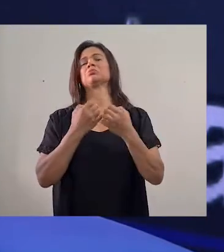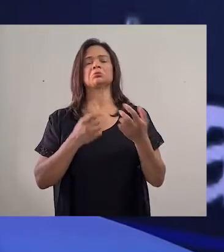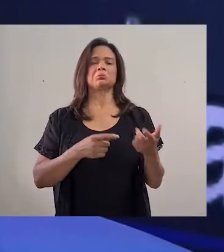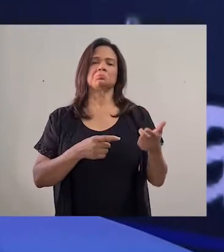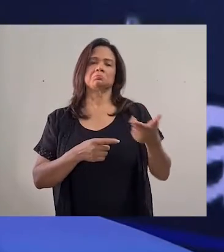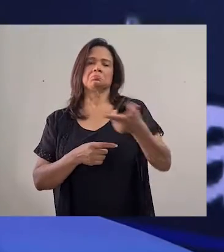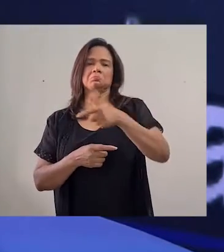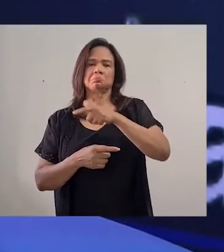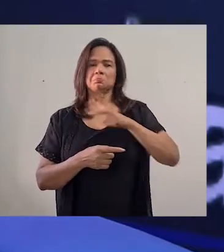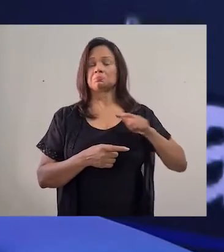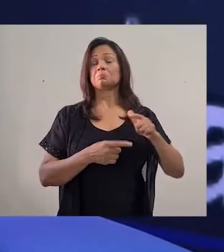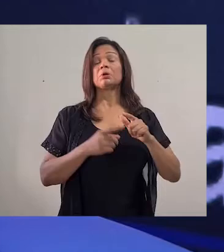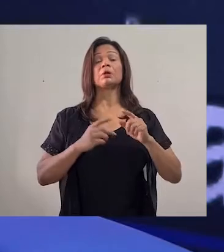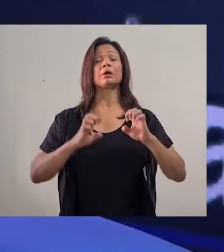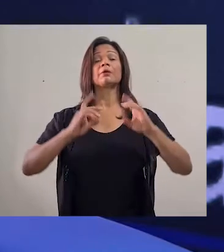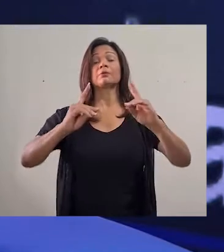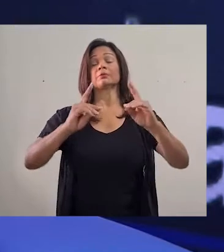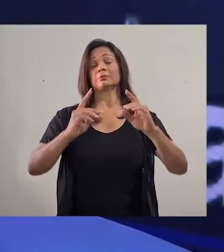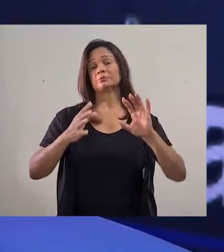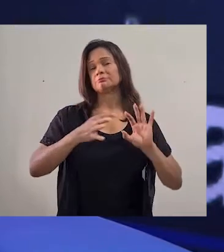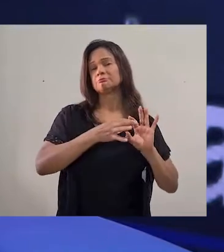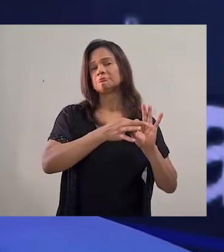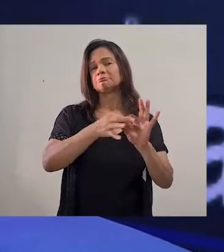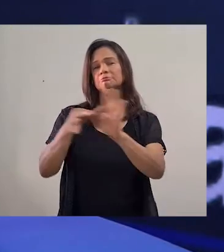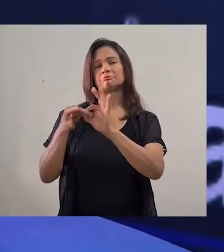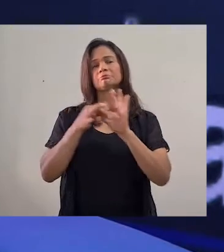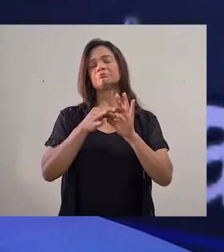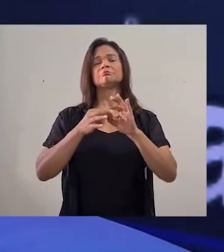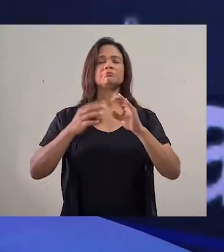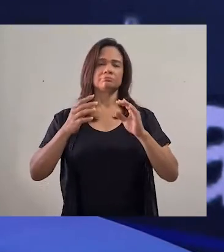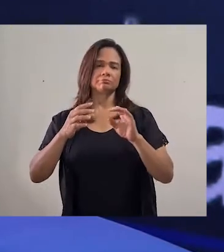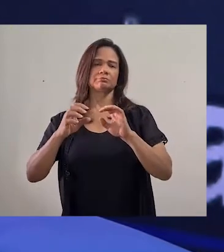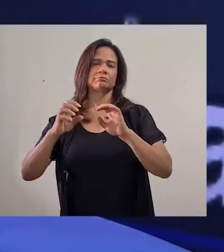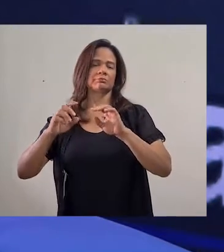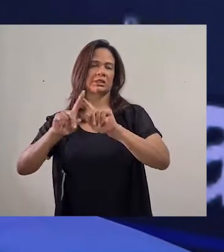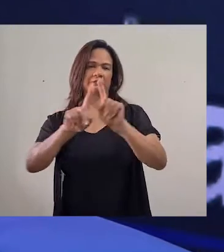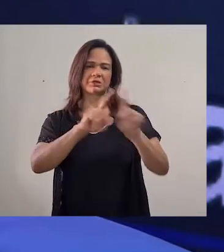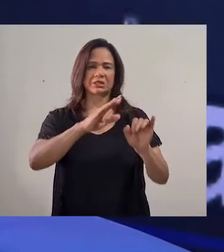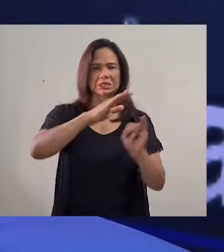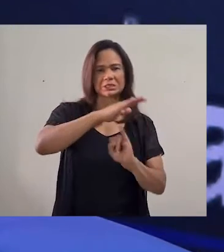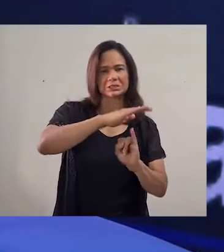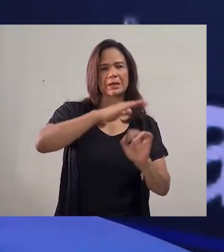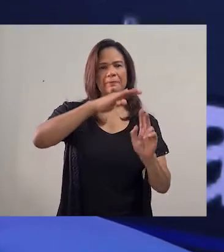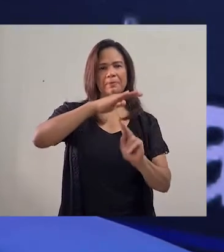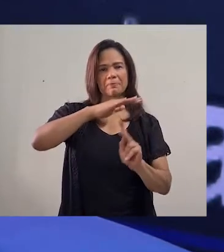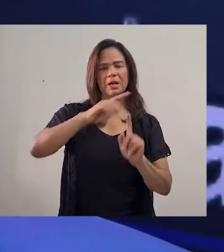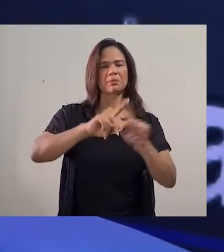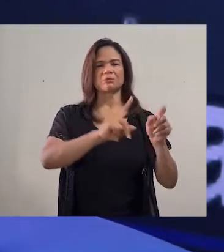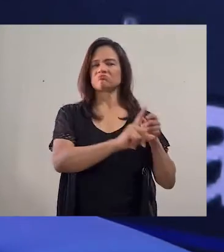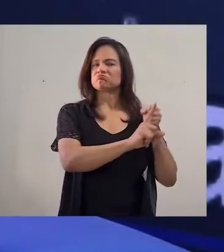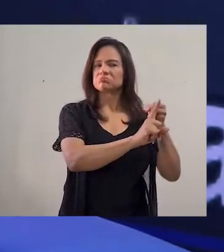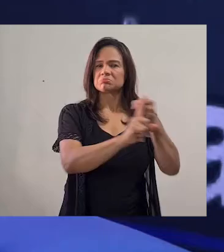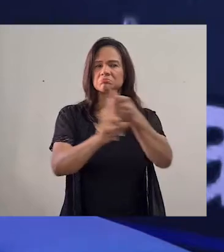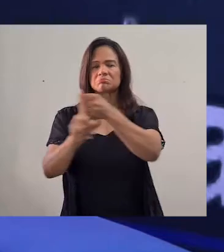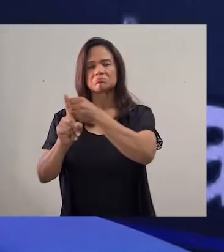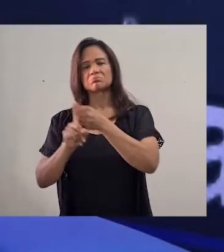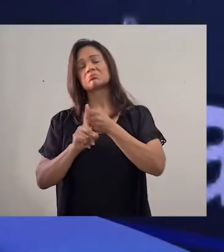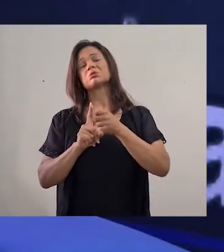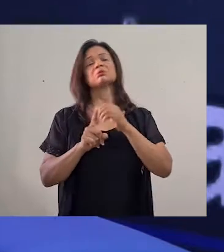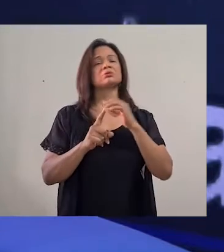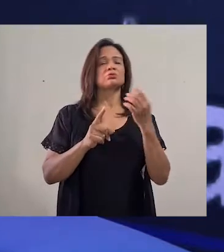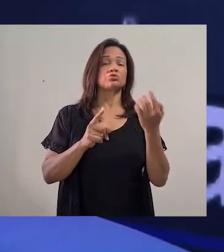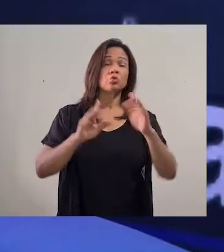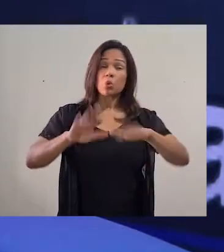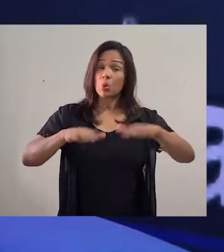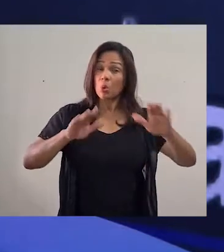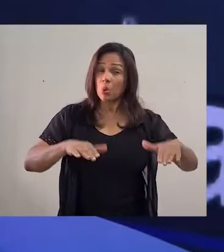somos un equipo, pero sobre todo en educación, esa articulación con todos los niveles. ¿Por qué? Porque impacta a cada uno de los niveles.